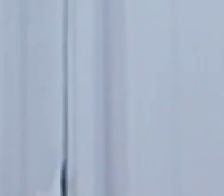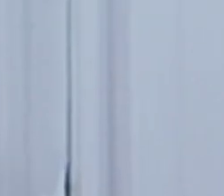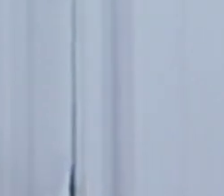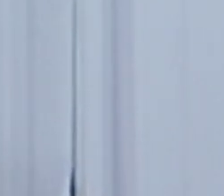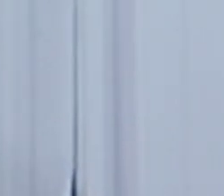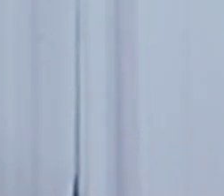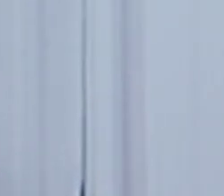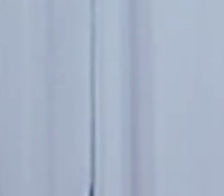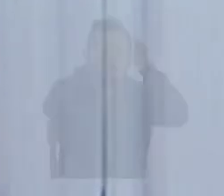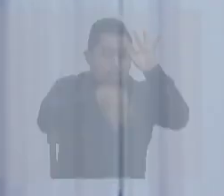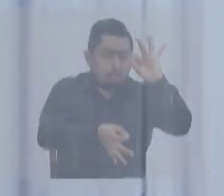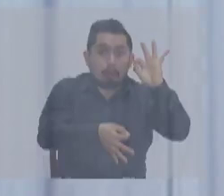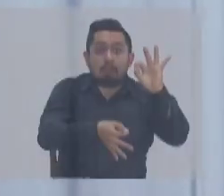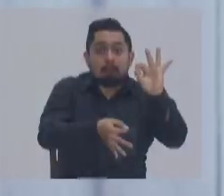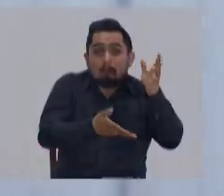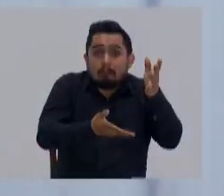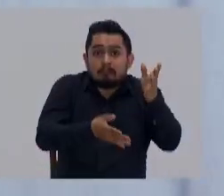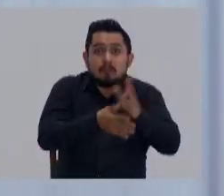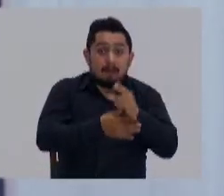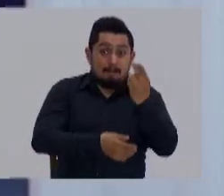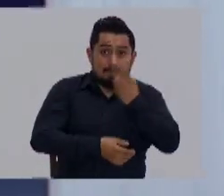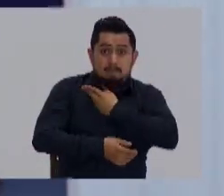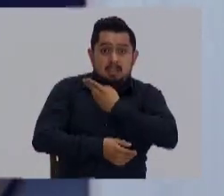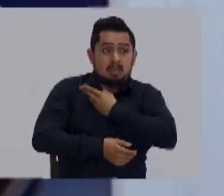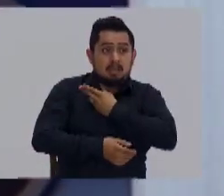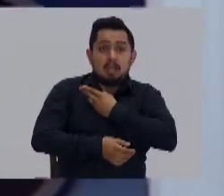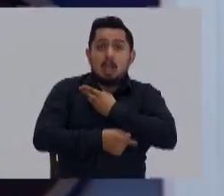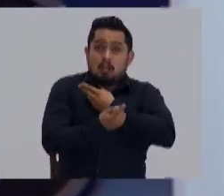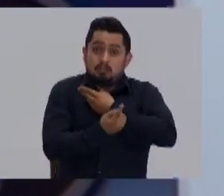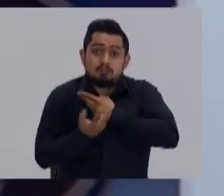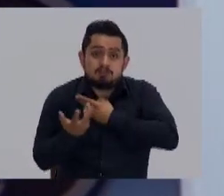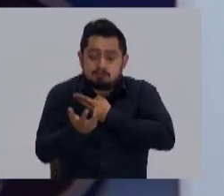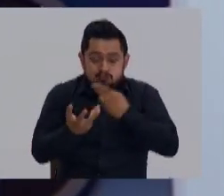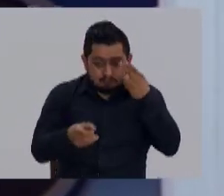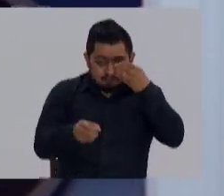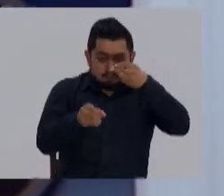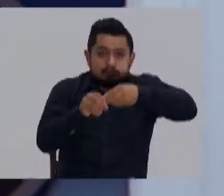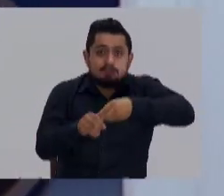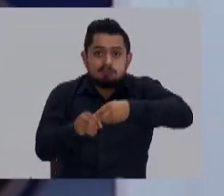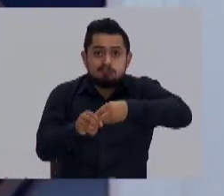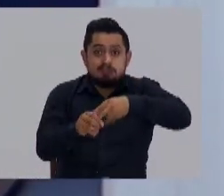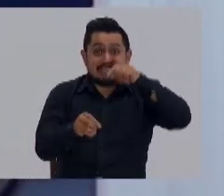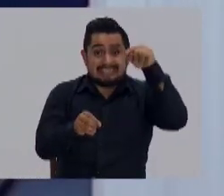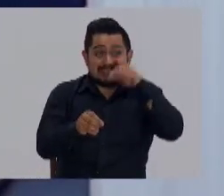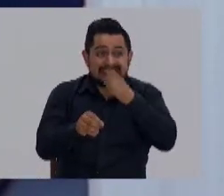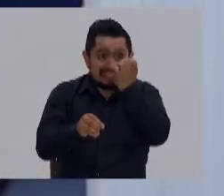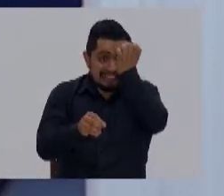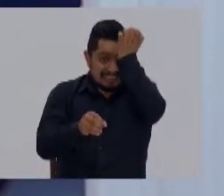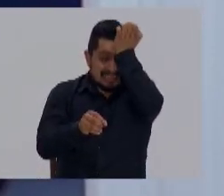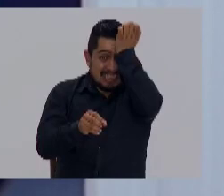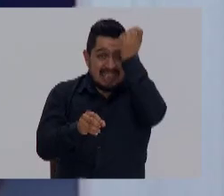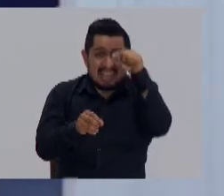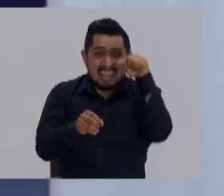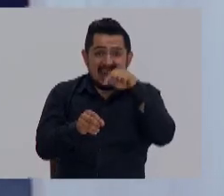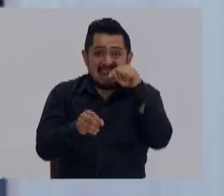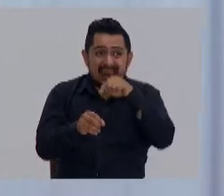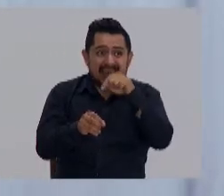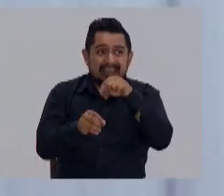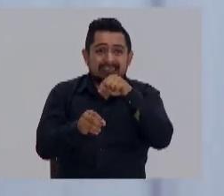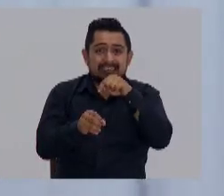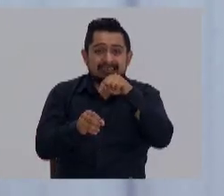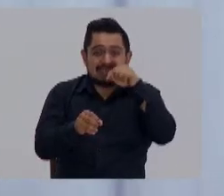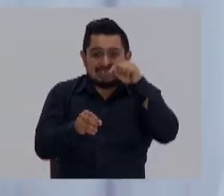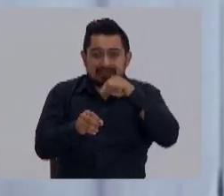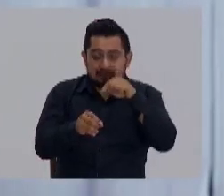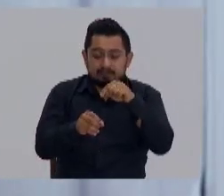se rompió. Porque el pecado entró a la humanidad. Y ese error que ellos cometieron, Ezequiel